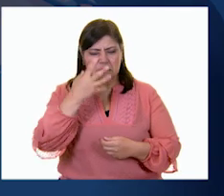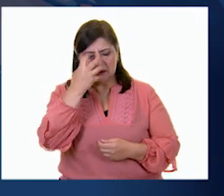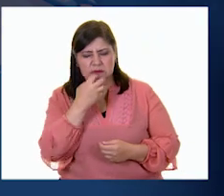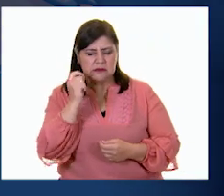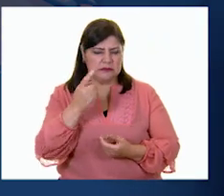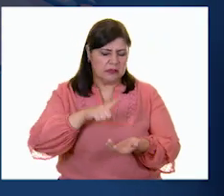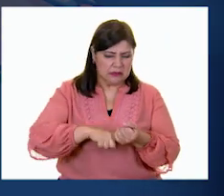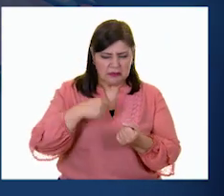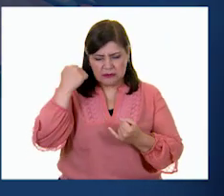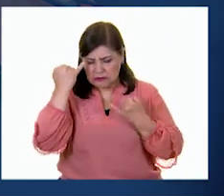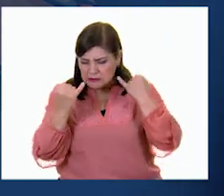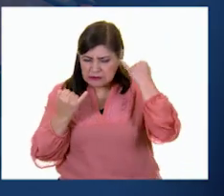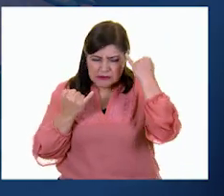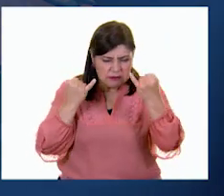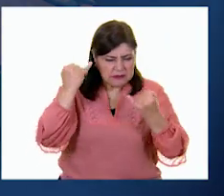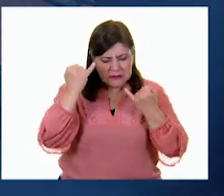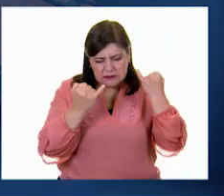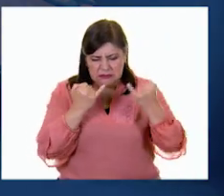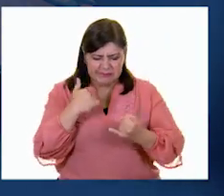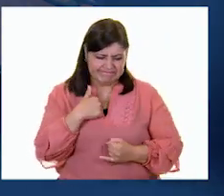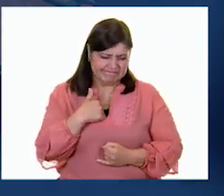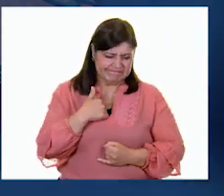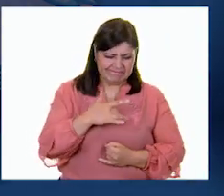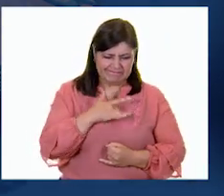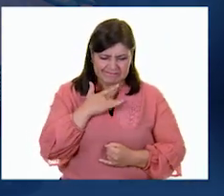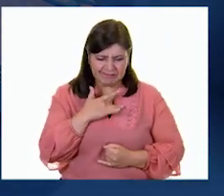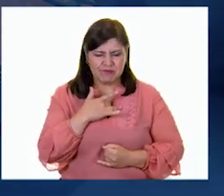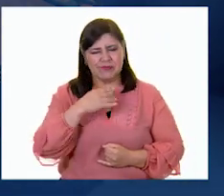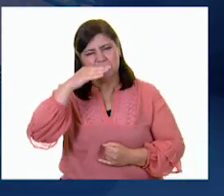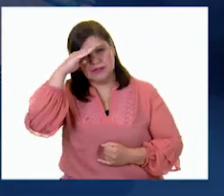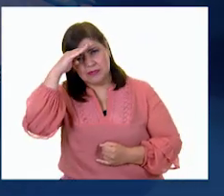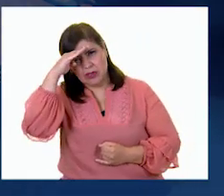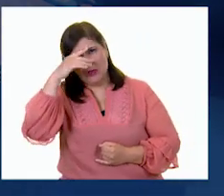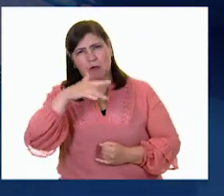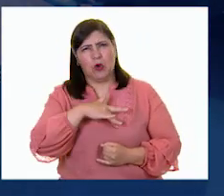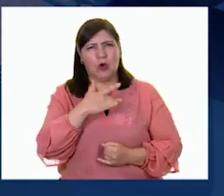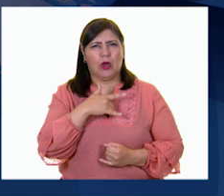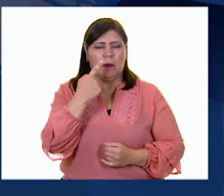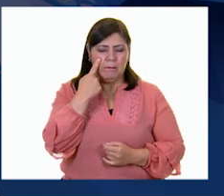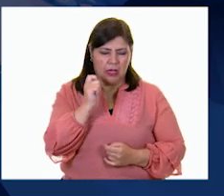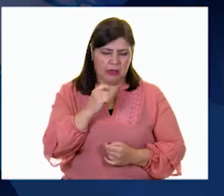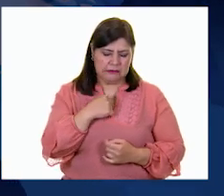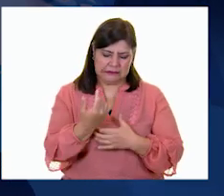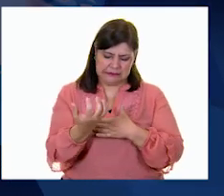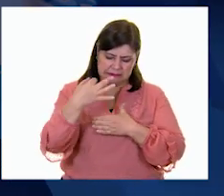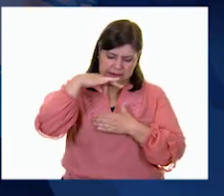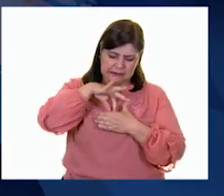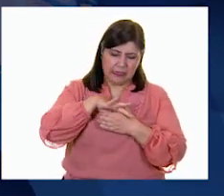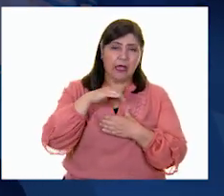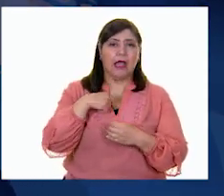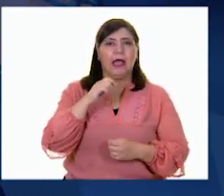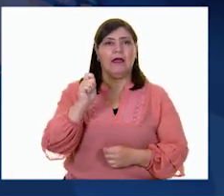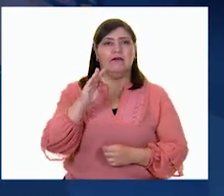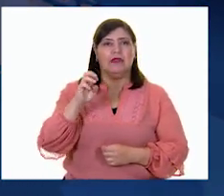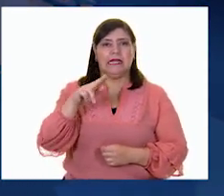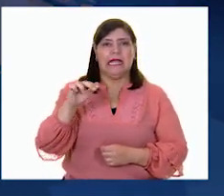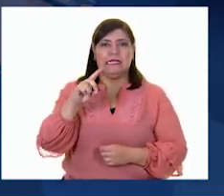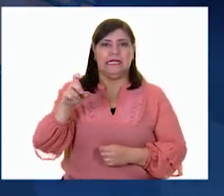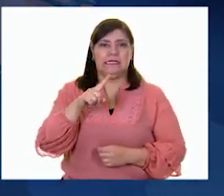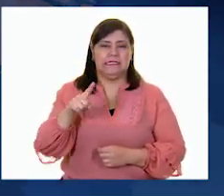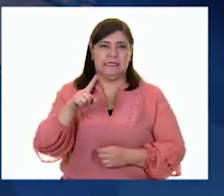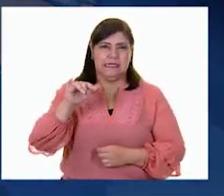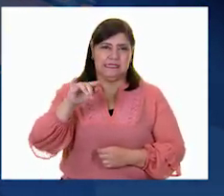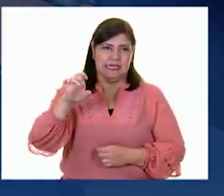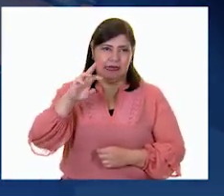en mi corazón, porque a este le faltaba disposición para recibir tan saludable semilla. Fernández de Lizarde, José Joaquín, El